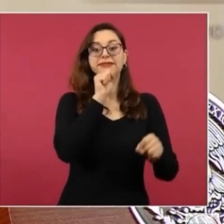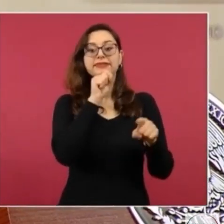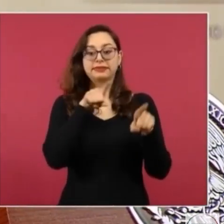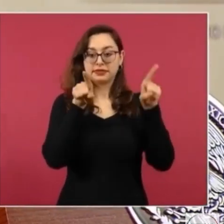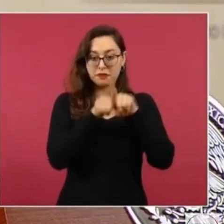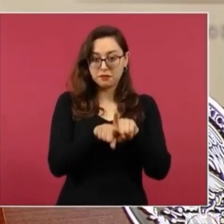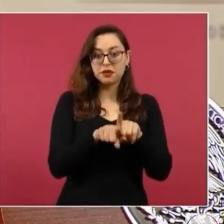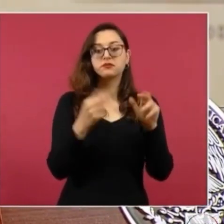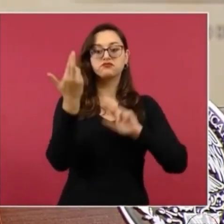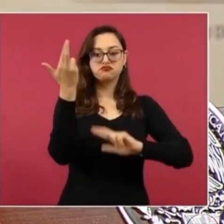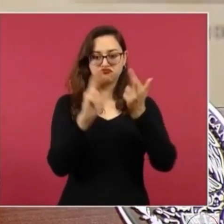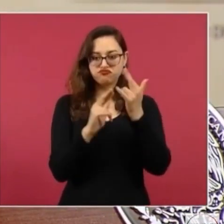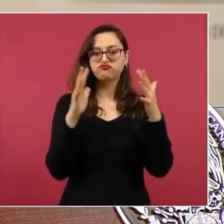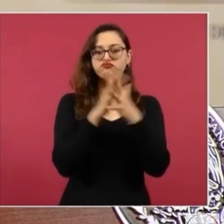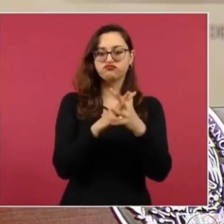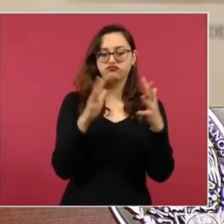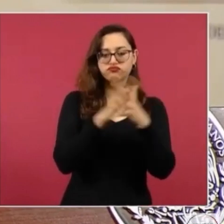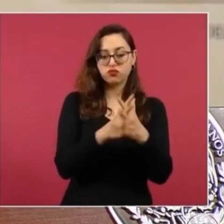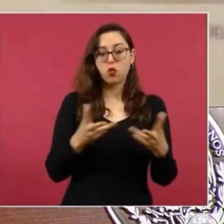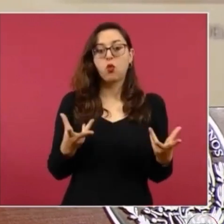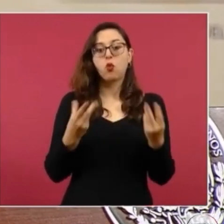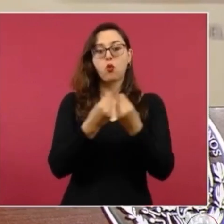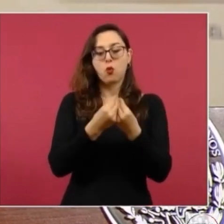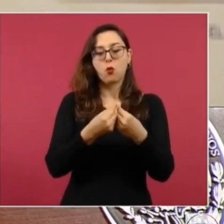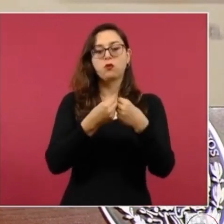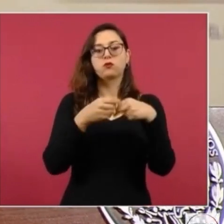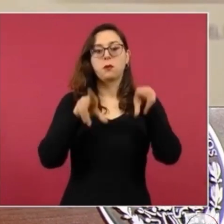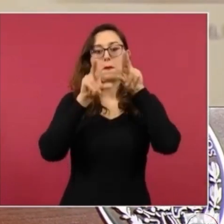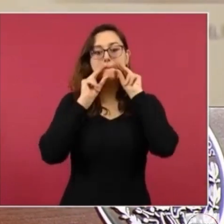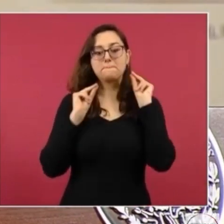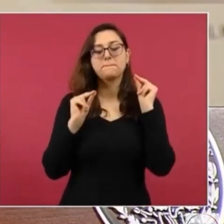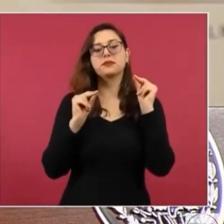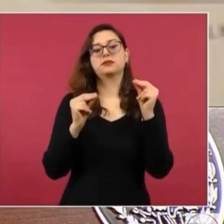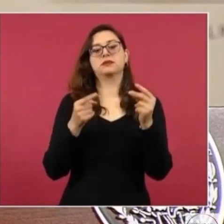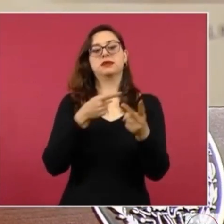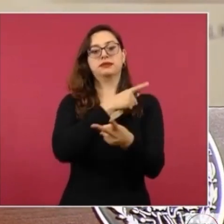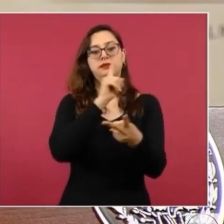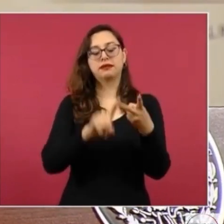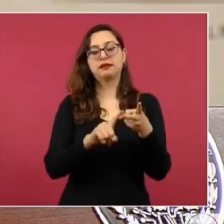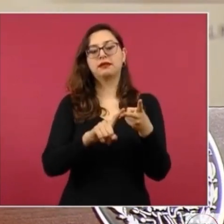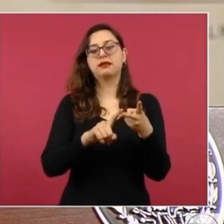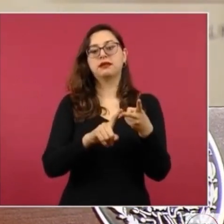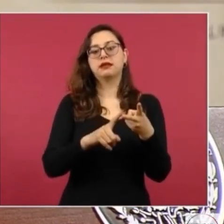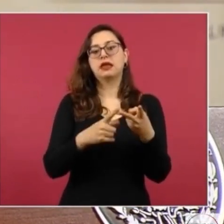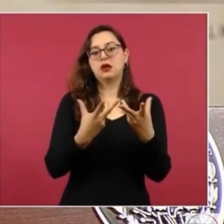y estuvo con Zapata y creo que fue magonista.